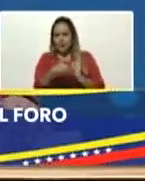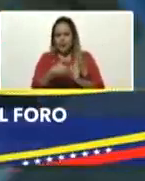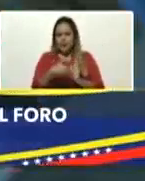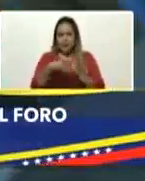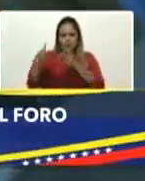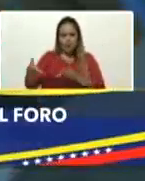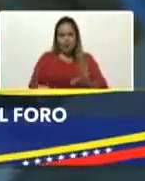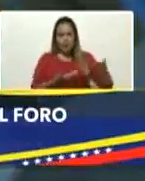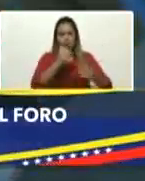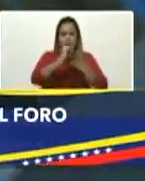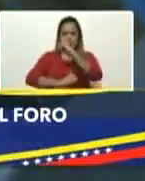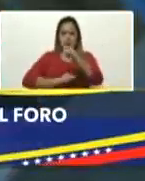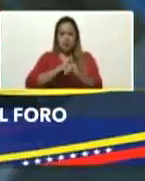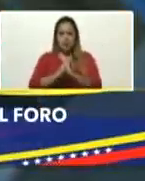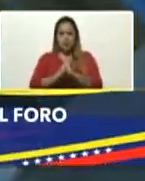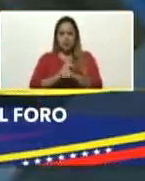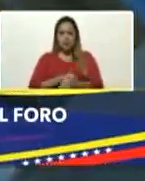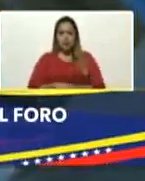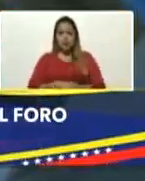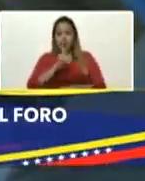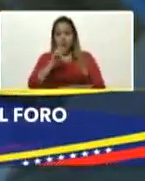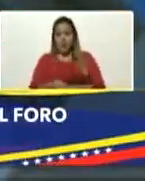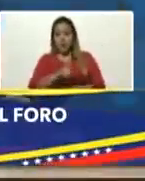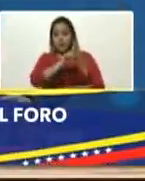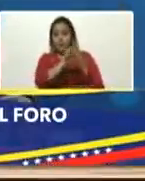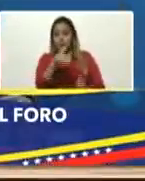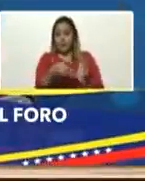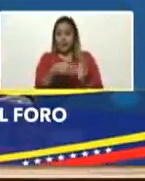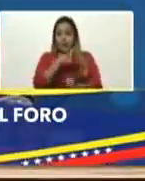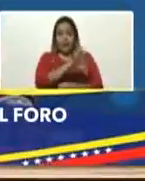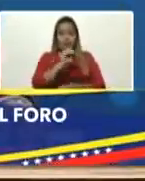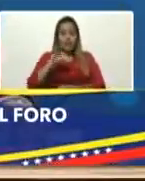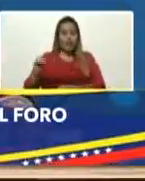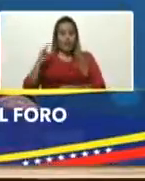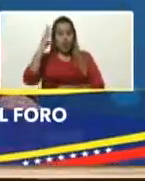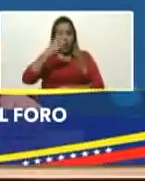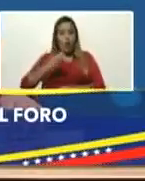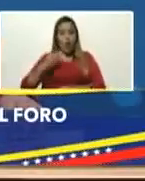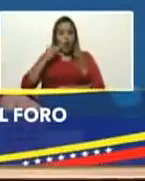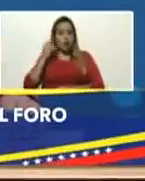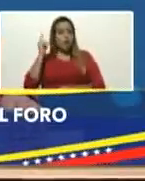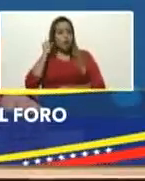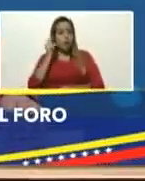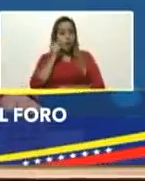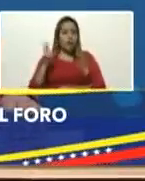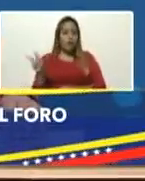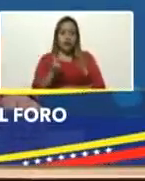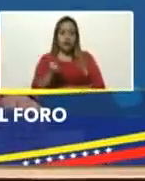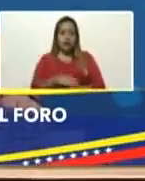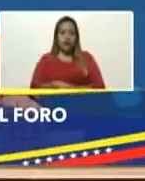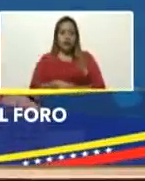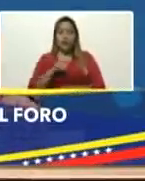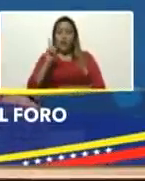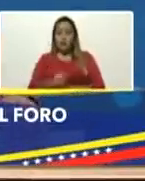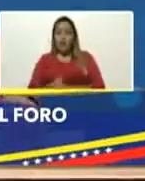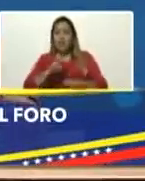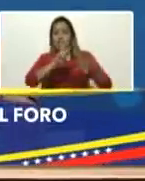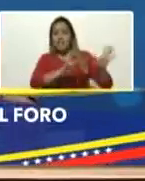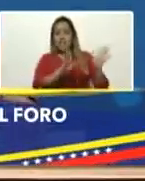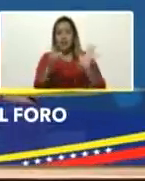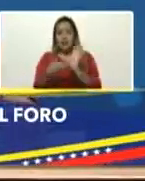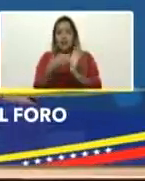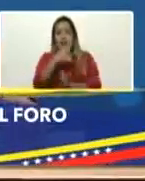internacionales, 1.500 de nuestros muchachos y muchachas de aquí de Venezuela y 7.500 que se van